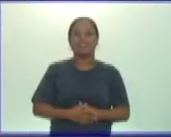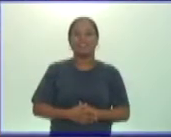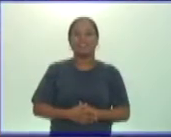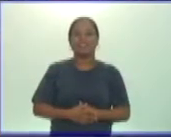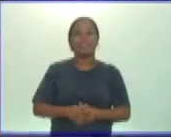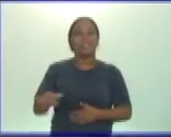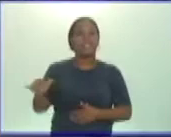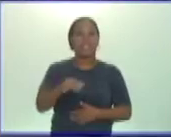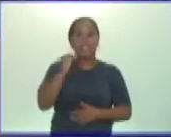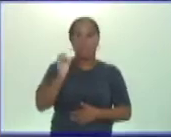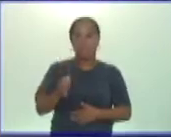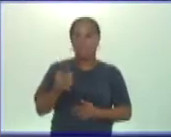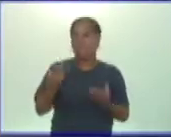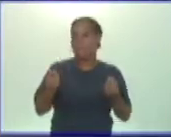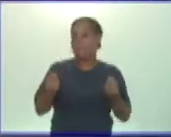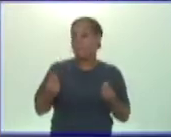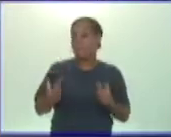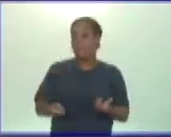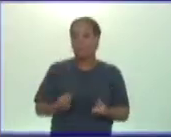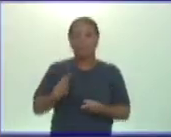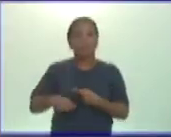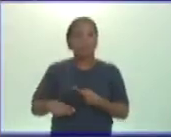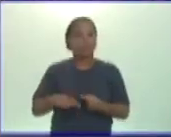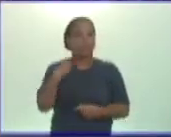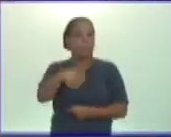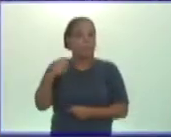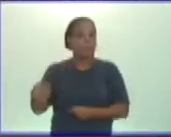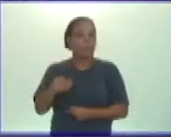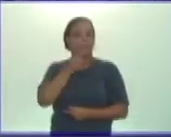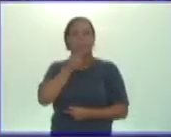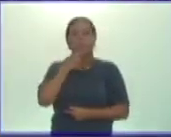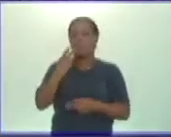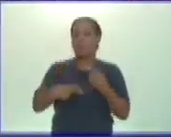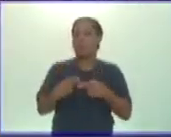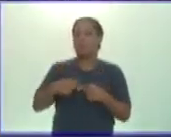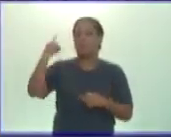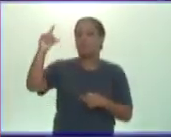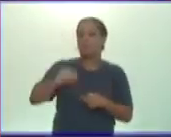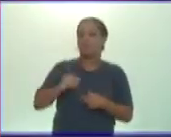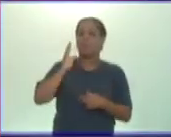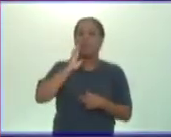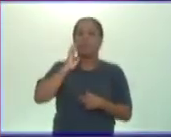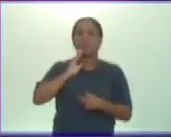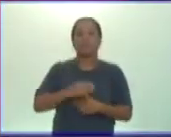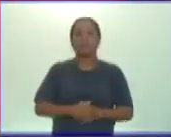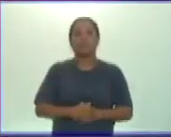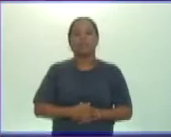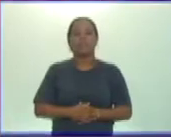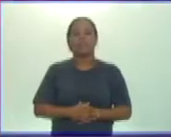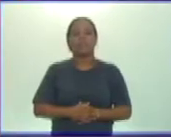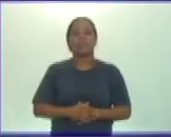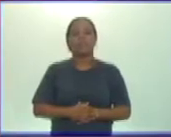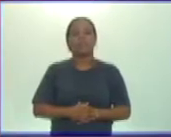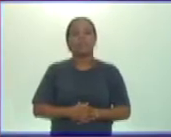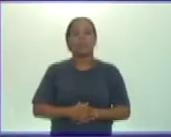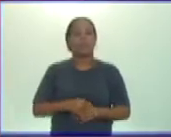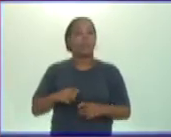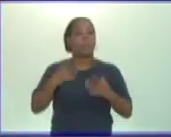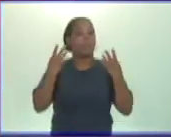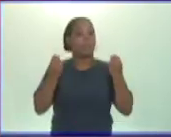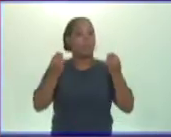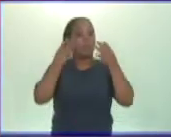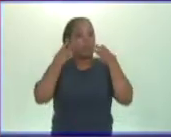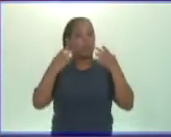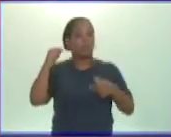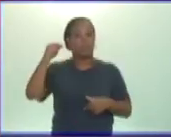También hay muchas acciones prácticas que podemos hacer para ayudar a disminuir la contaminación. Sin embargo, es muy importante que